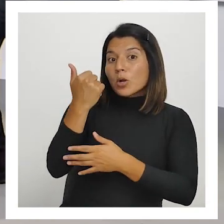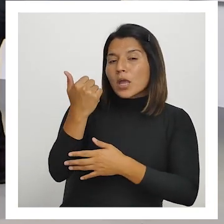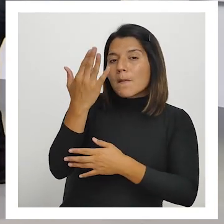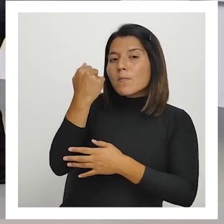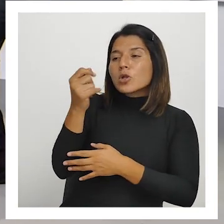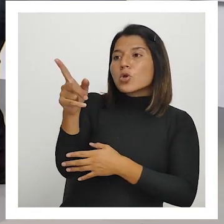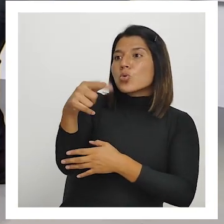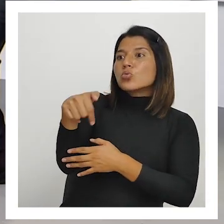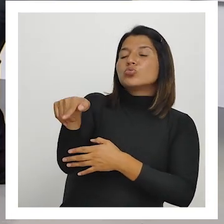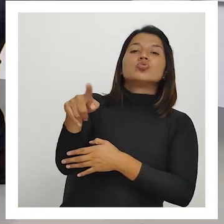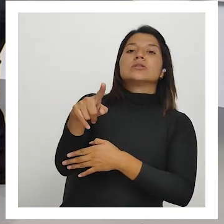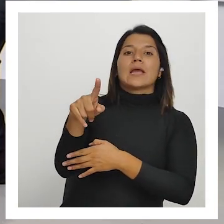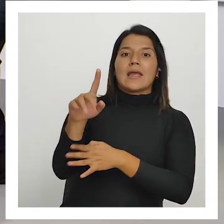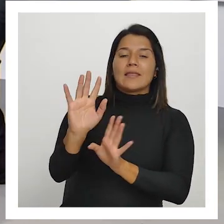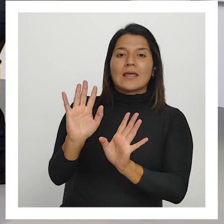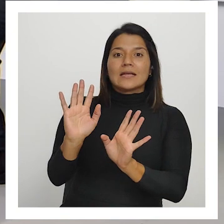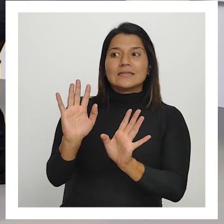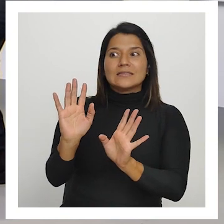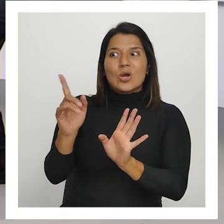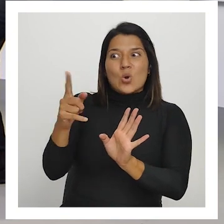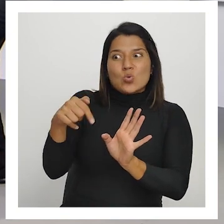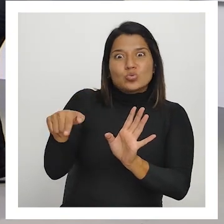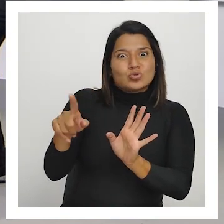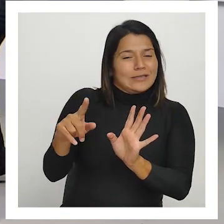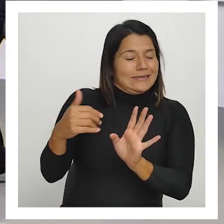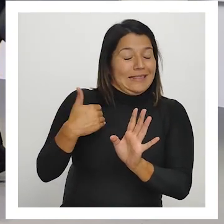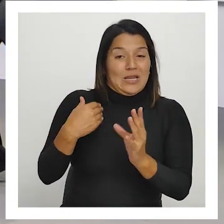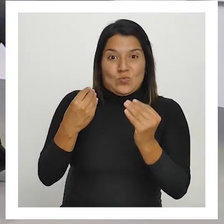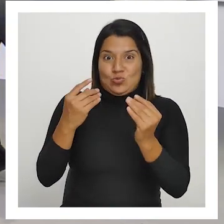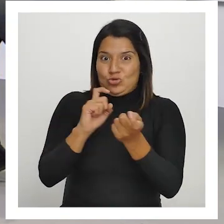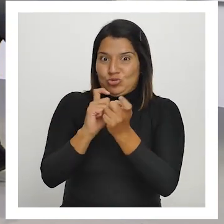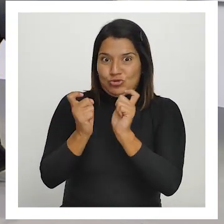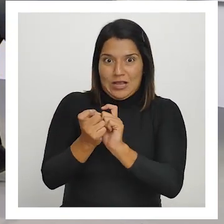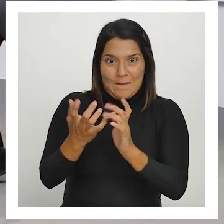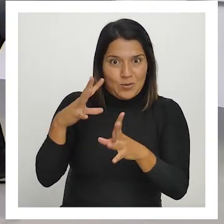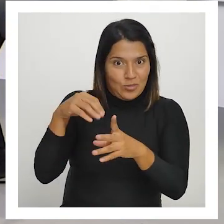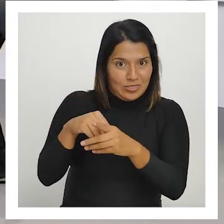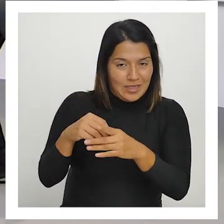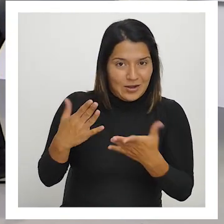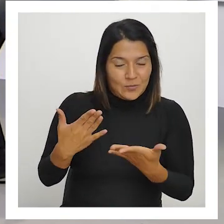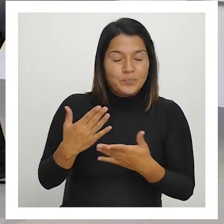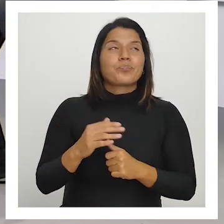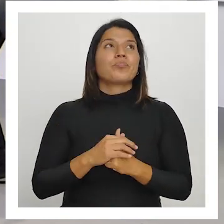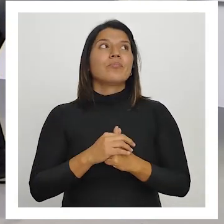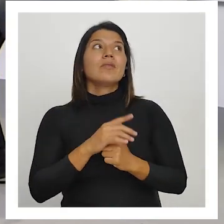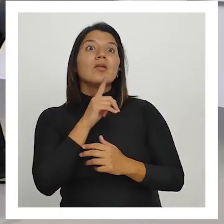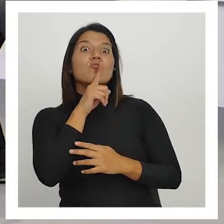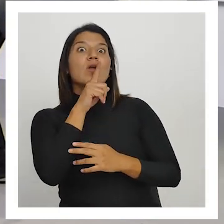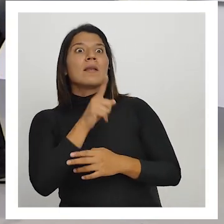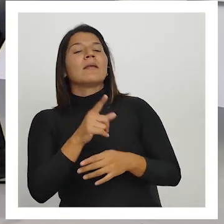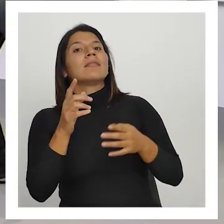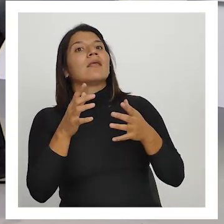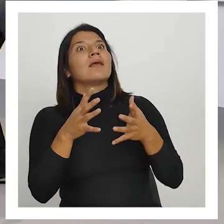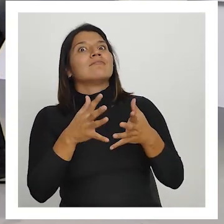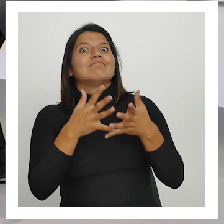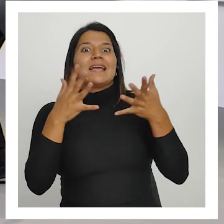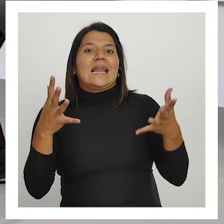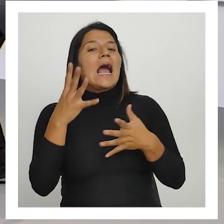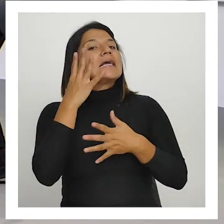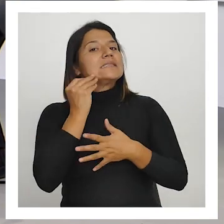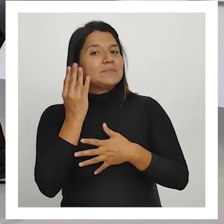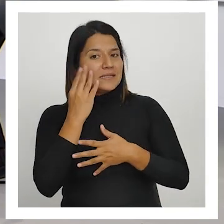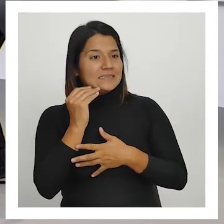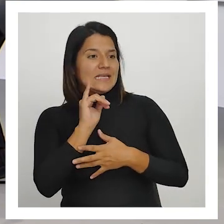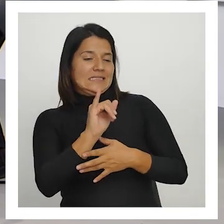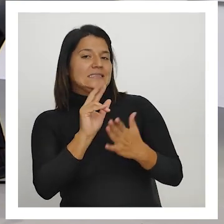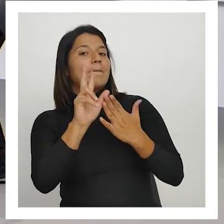zona donde se van a generar todos esos cambios? Ha sido toda una experiencia, ¿verdad? El tema de